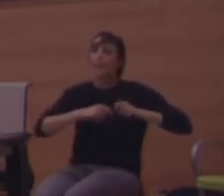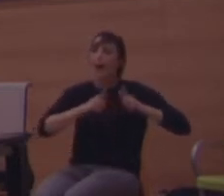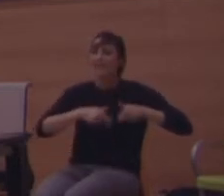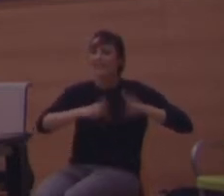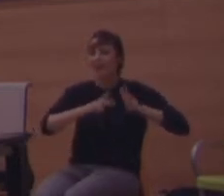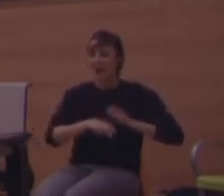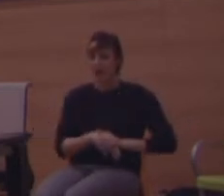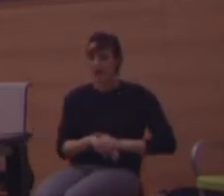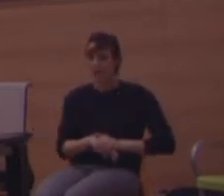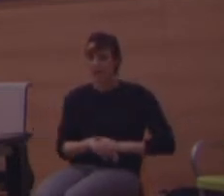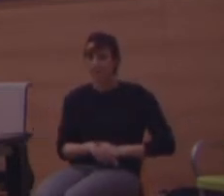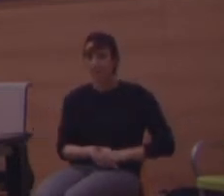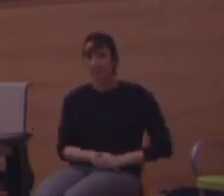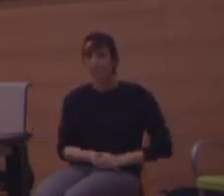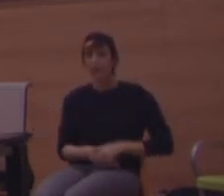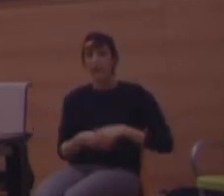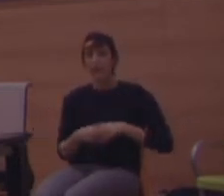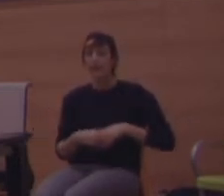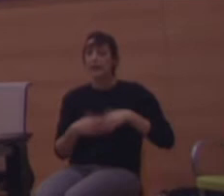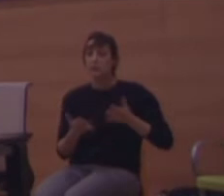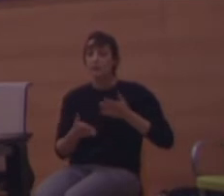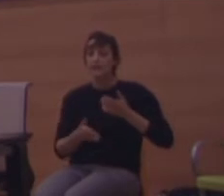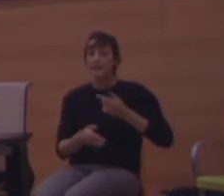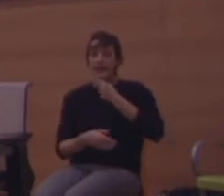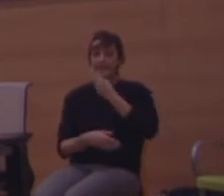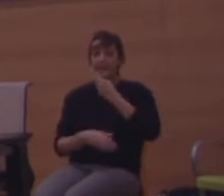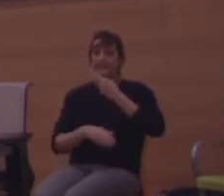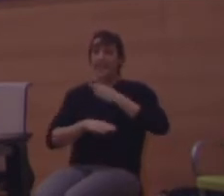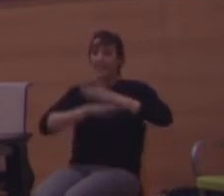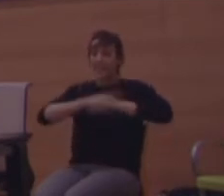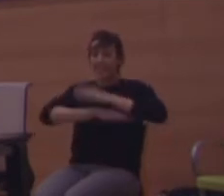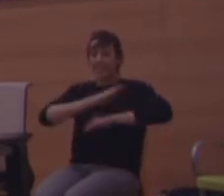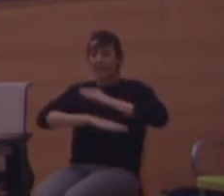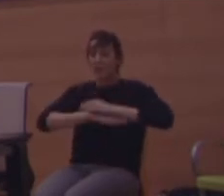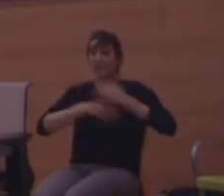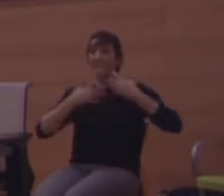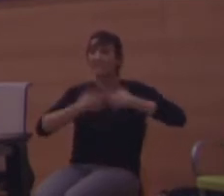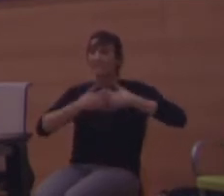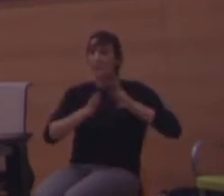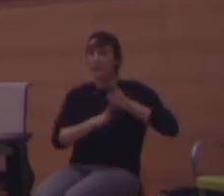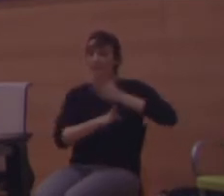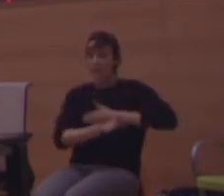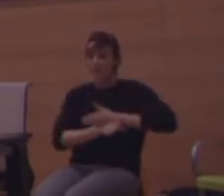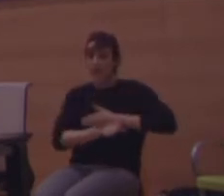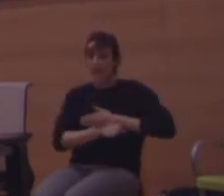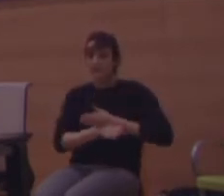Las composiciones de estas férulas prefabricadas, bueno, pues tienen suelas en tipo balancín,